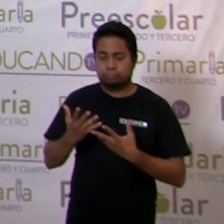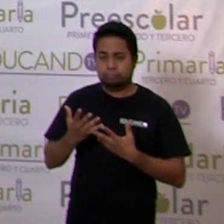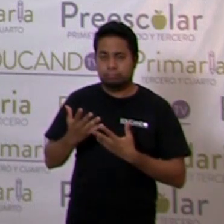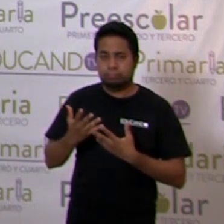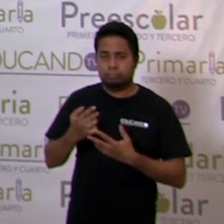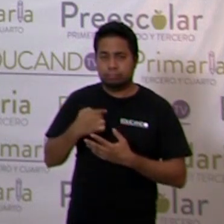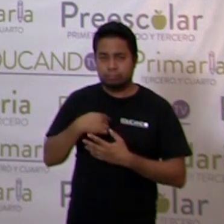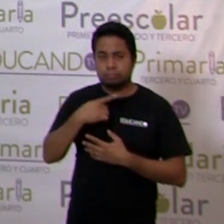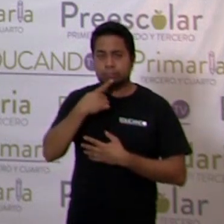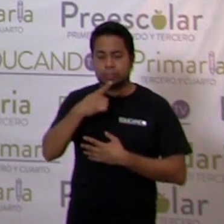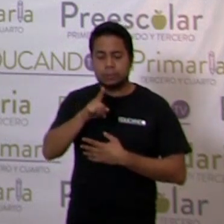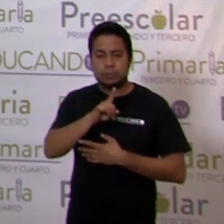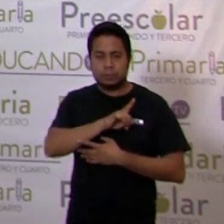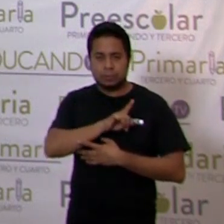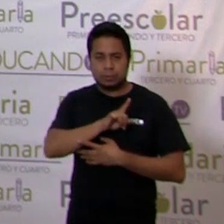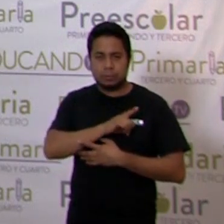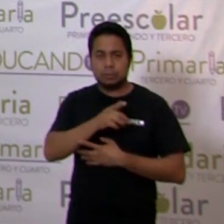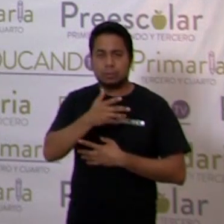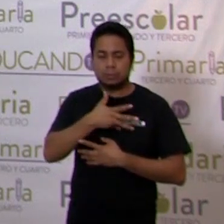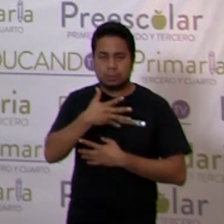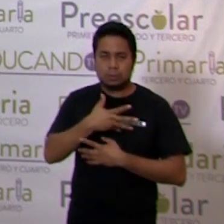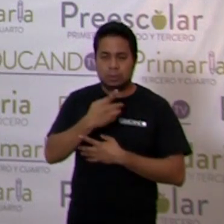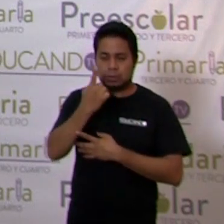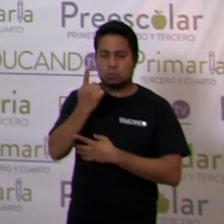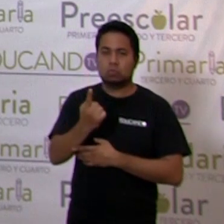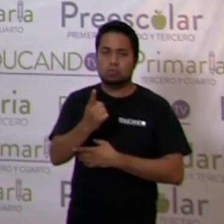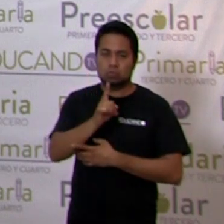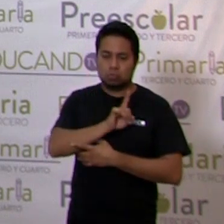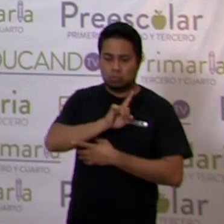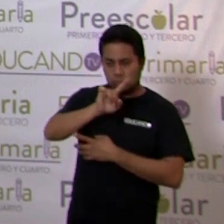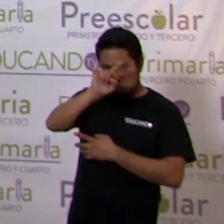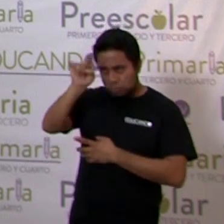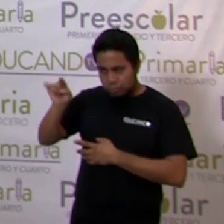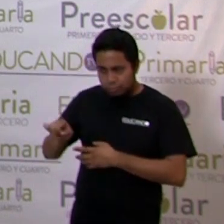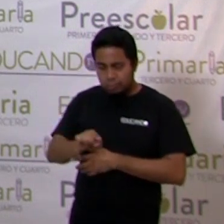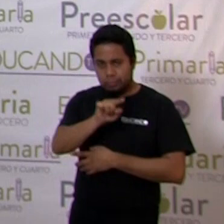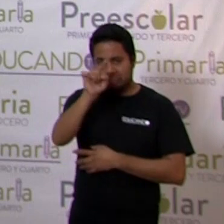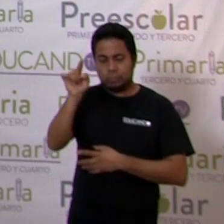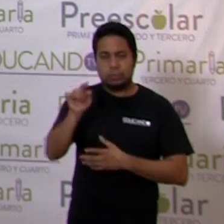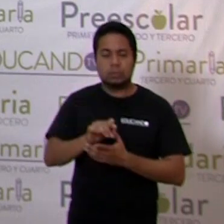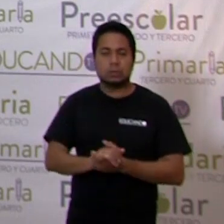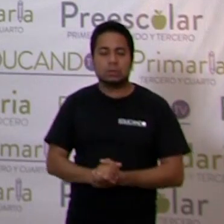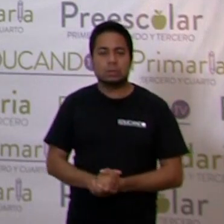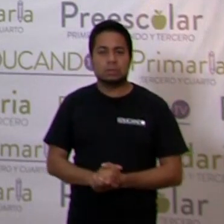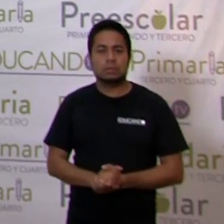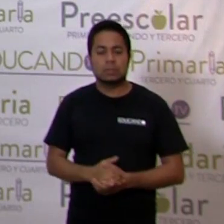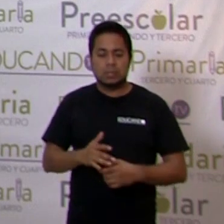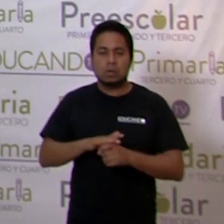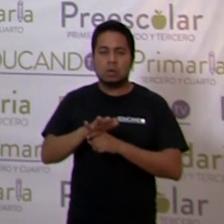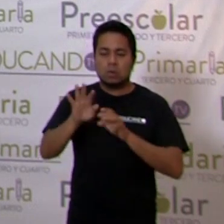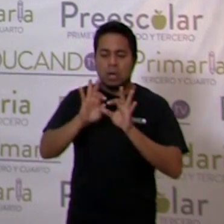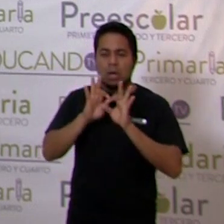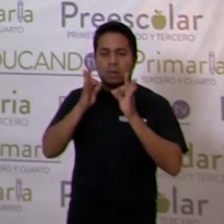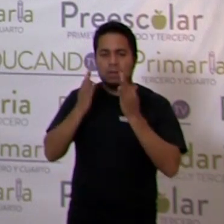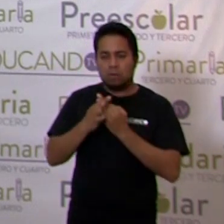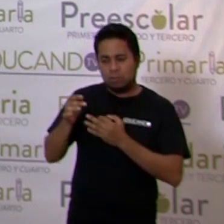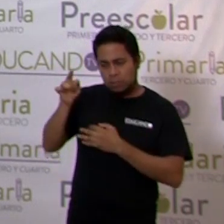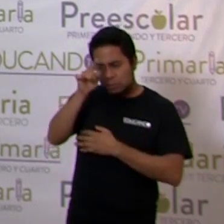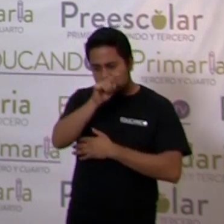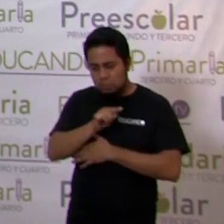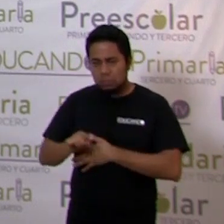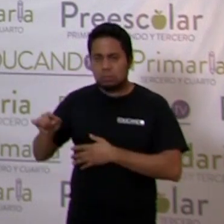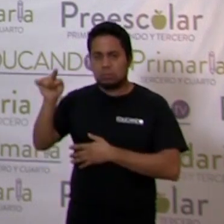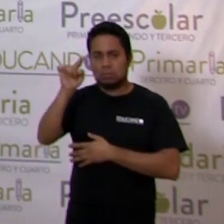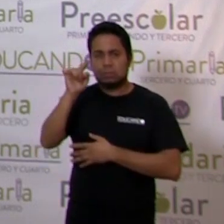solamente tiene uno Cómo es la forma de sus lados de su